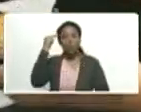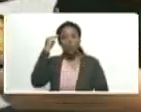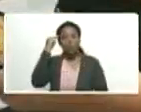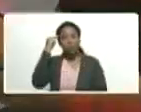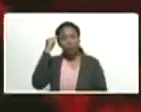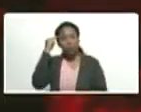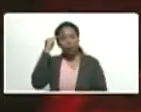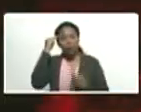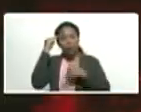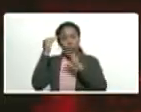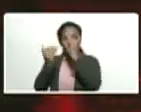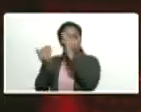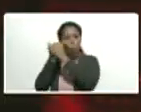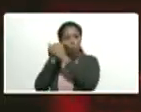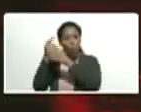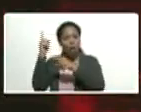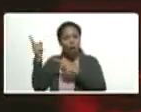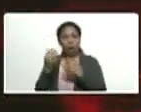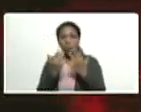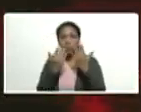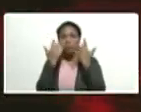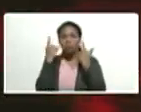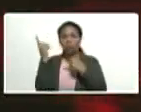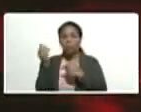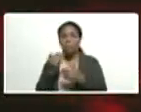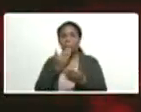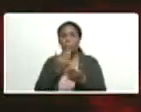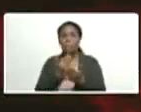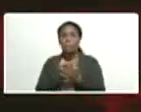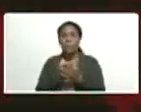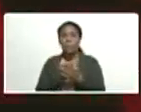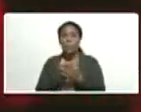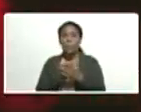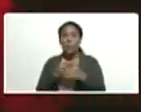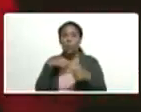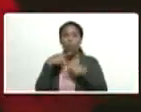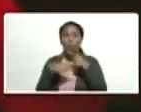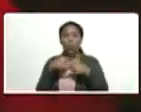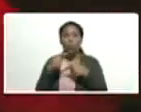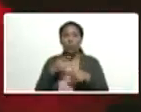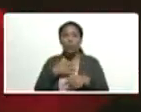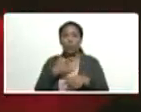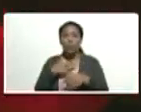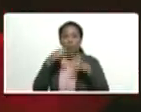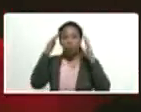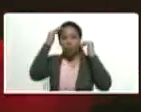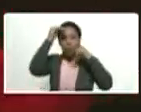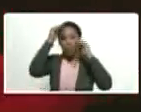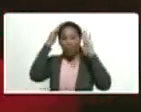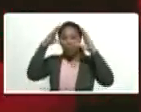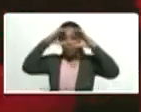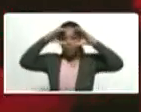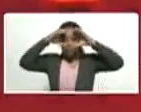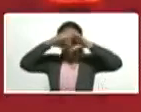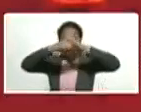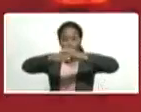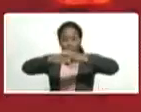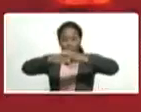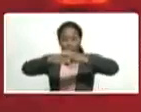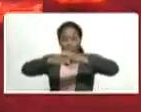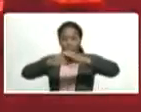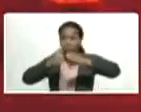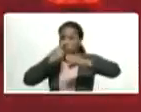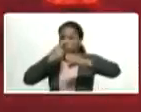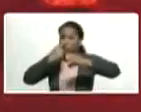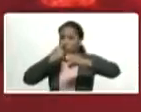ven, efectivamente, la luz roja permite enmascarar el color para que se centren ellos en esa construcción olfativa en